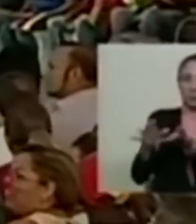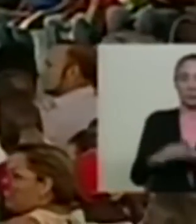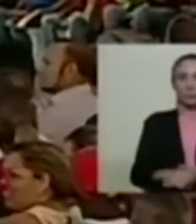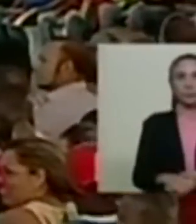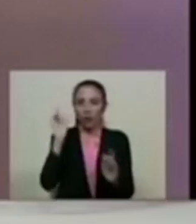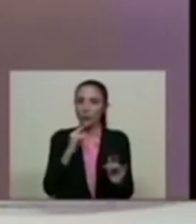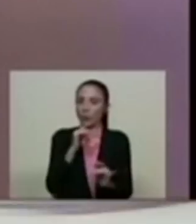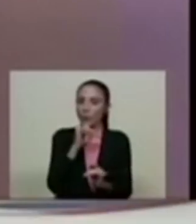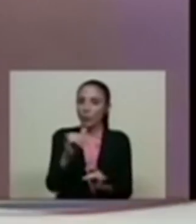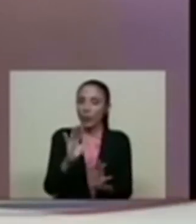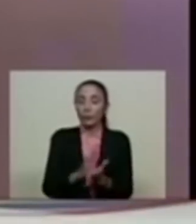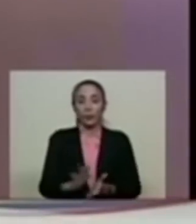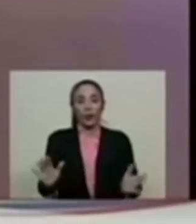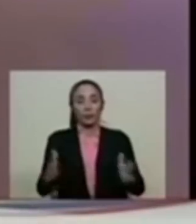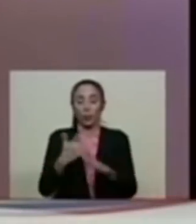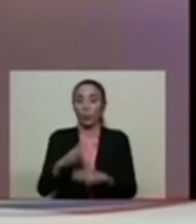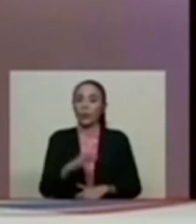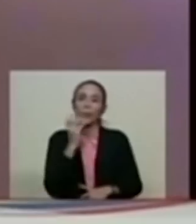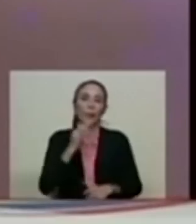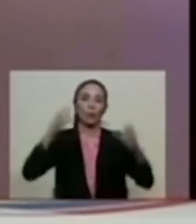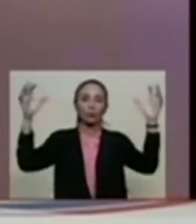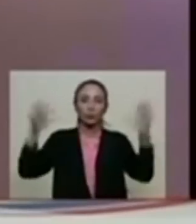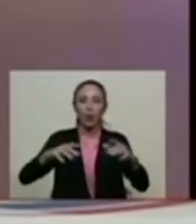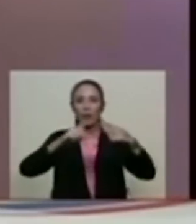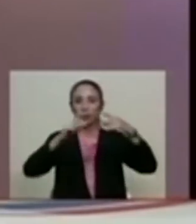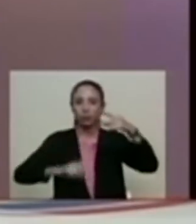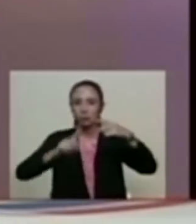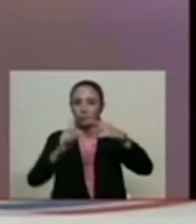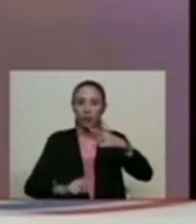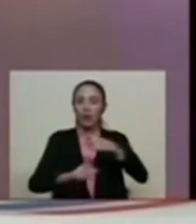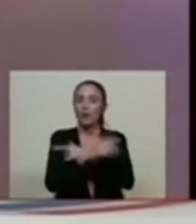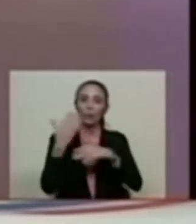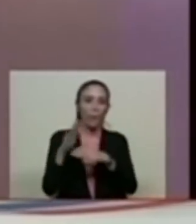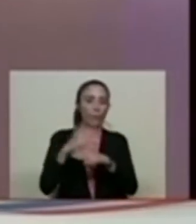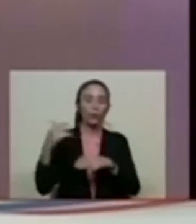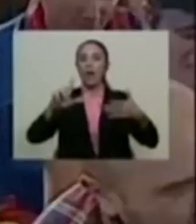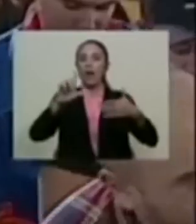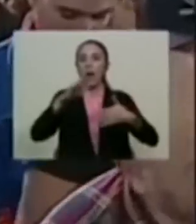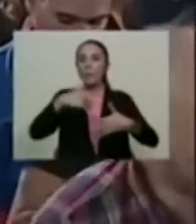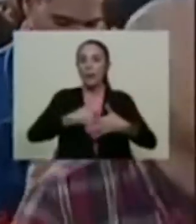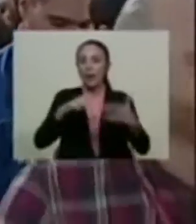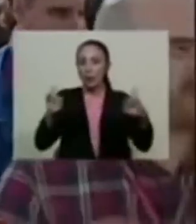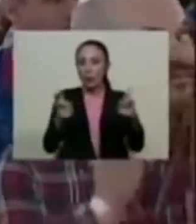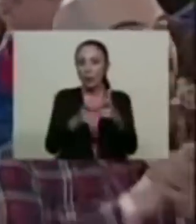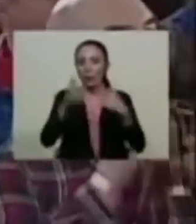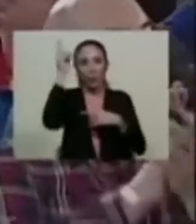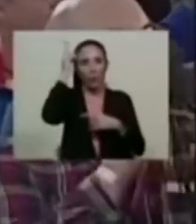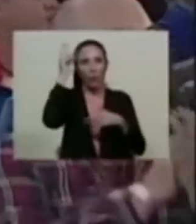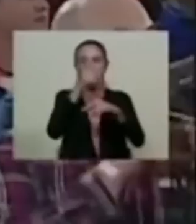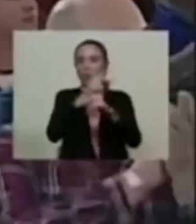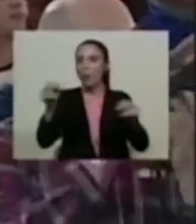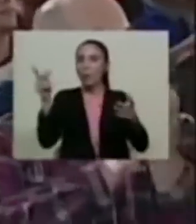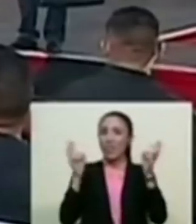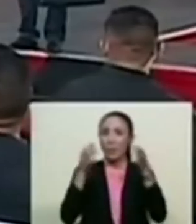dije, llueva, truene, relampague, yo llego a Lima, compadre. Así sea nadando. Y me voy a quedar con el pueblo